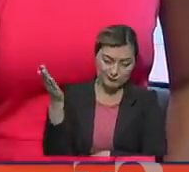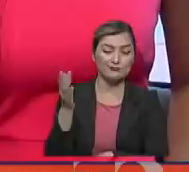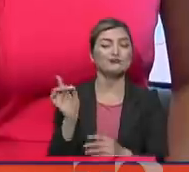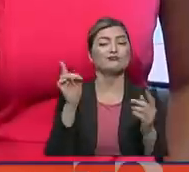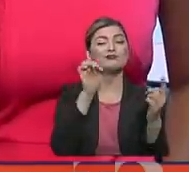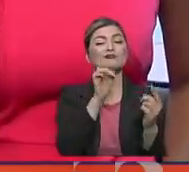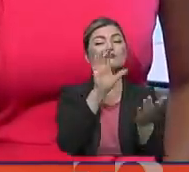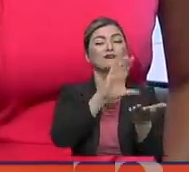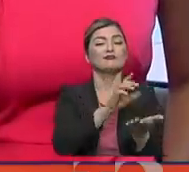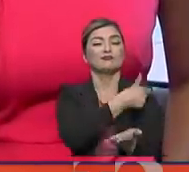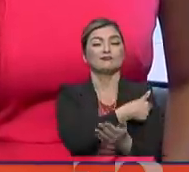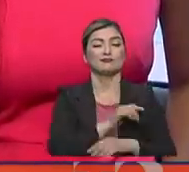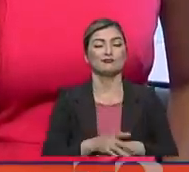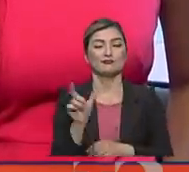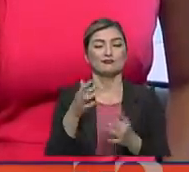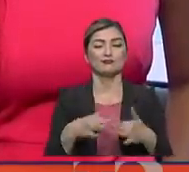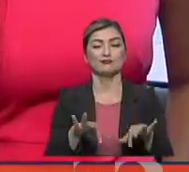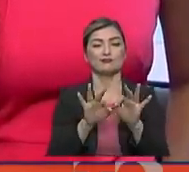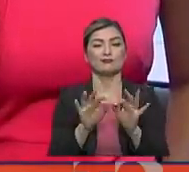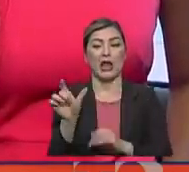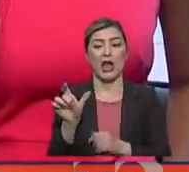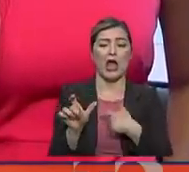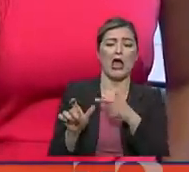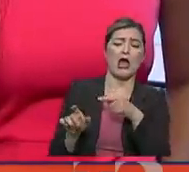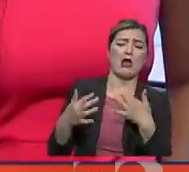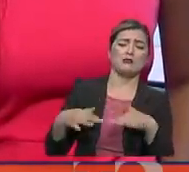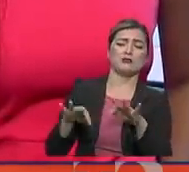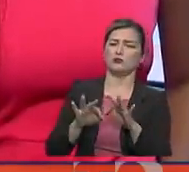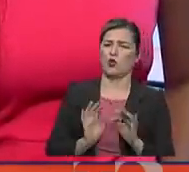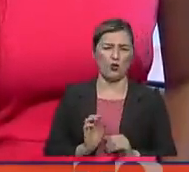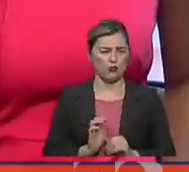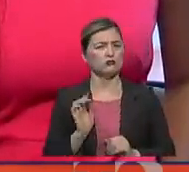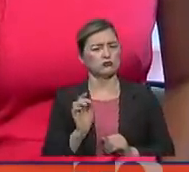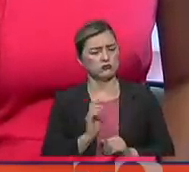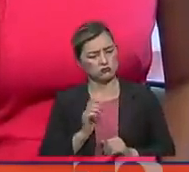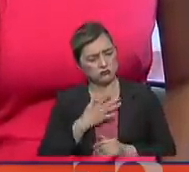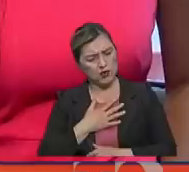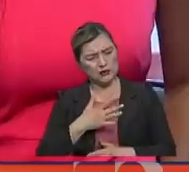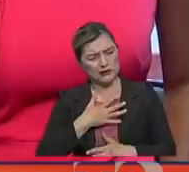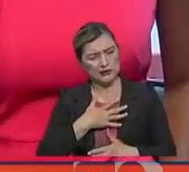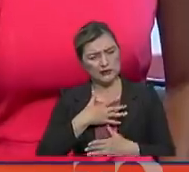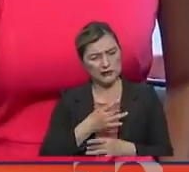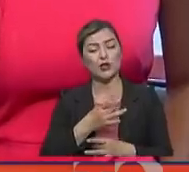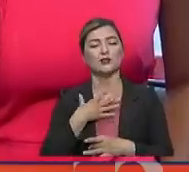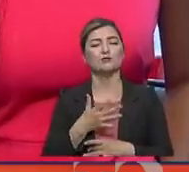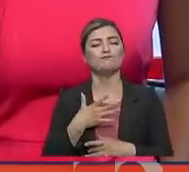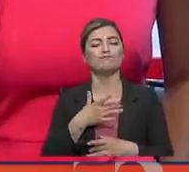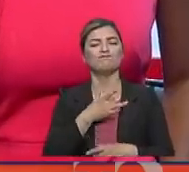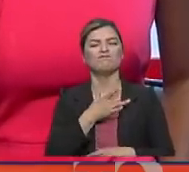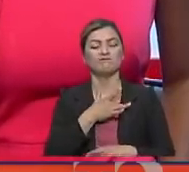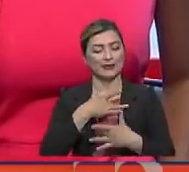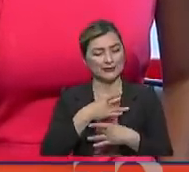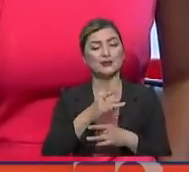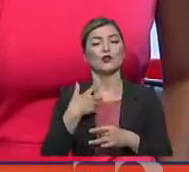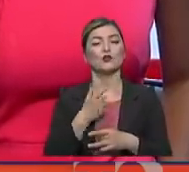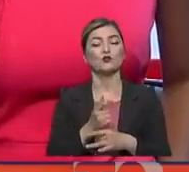prácticamente. Y también no lo haga solo por el carnet, hágalo porque es la única forma de poder enfrentar la pandemia, de poder enfrentar el coronavirus. Ya lo